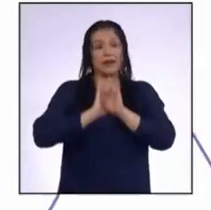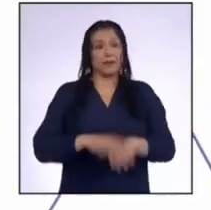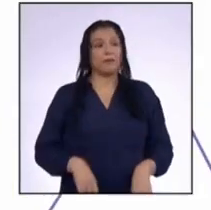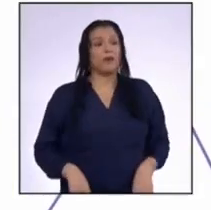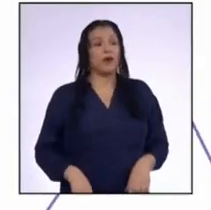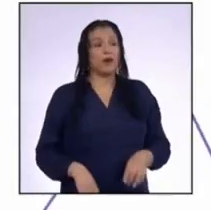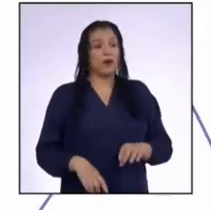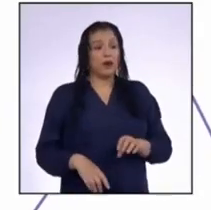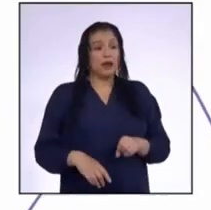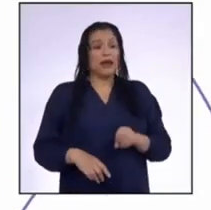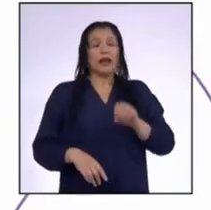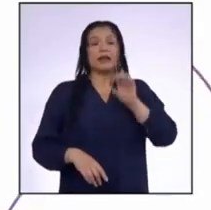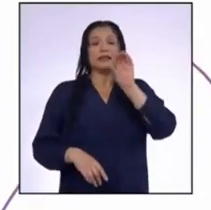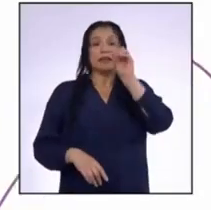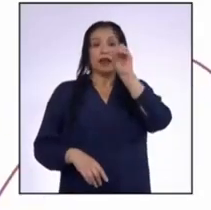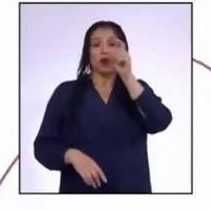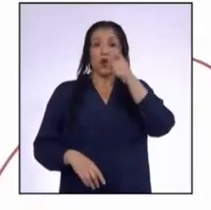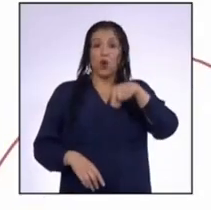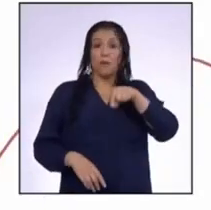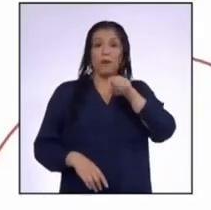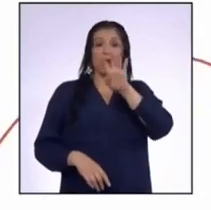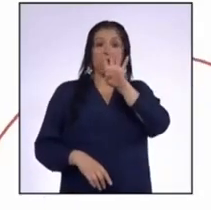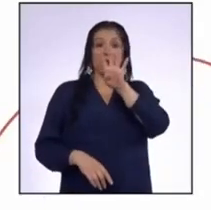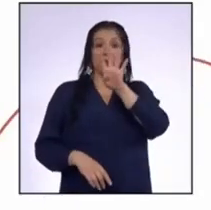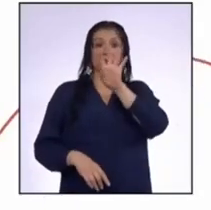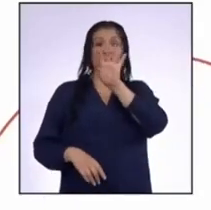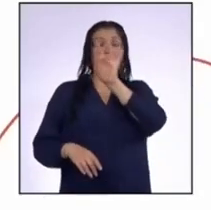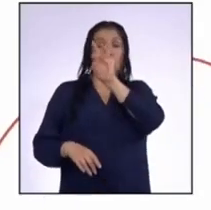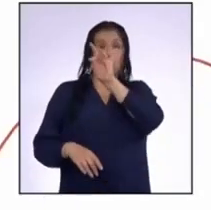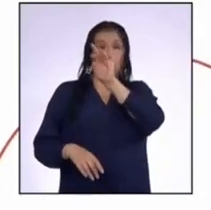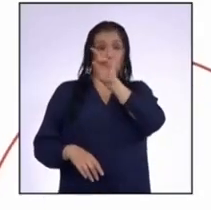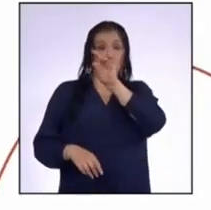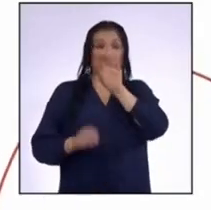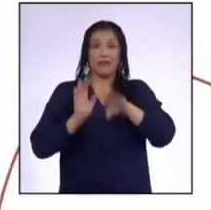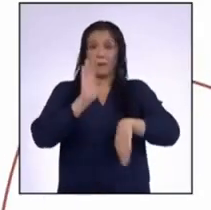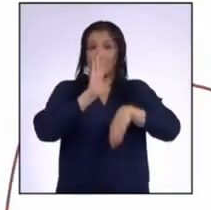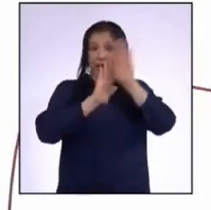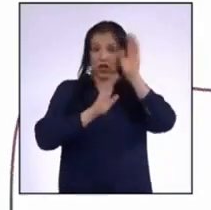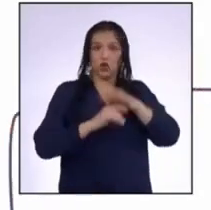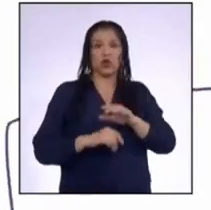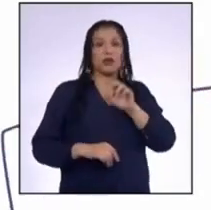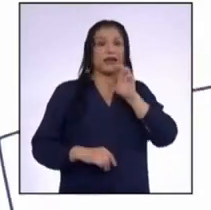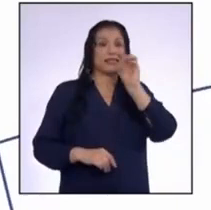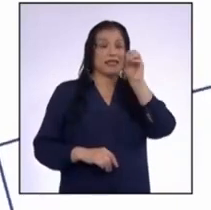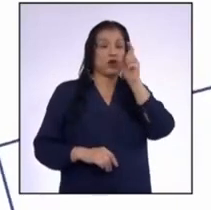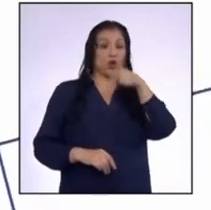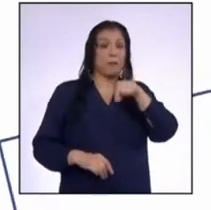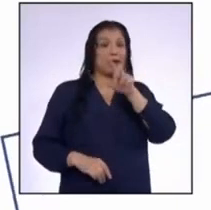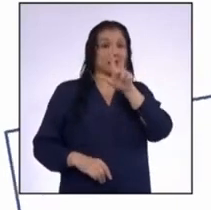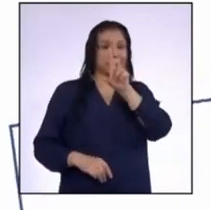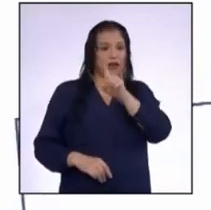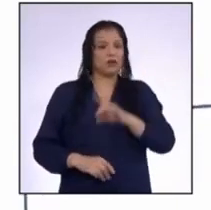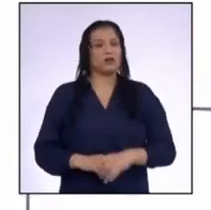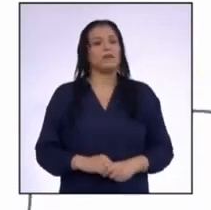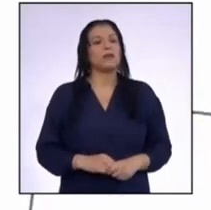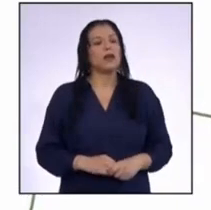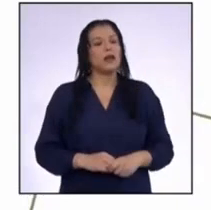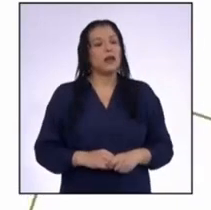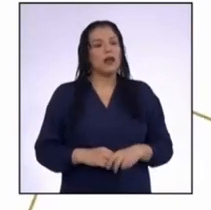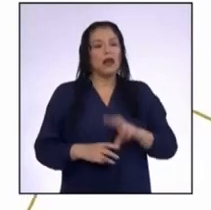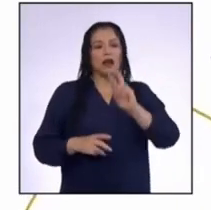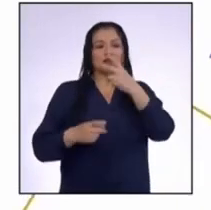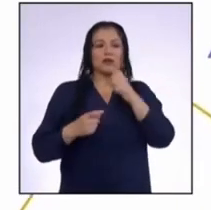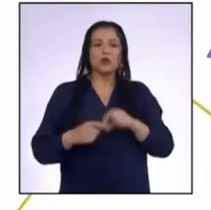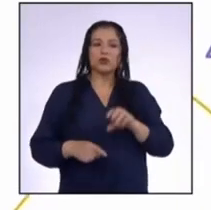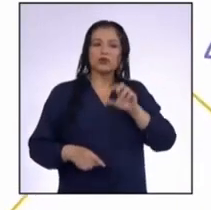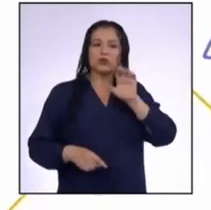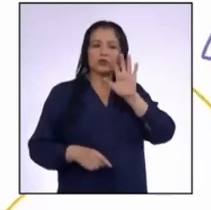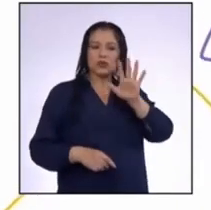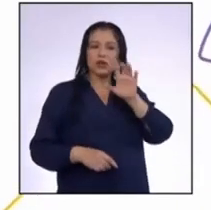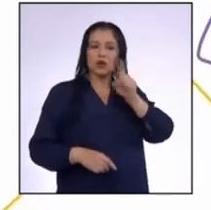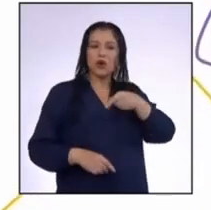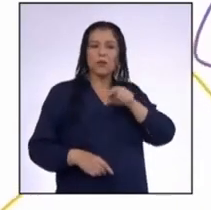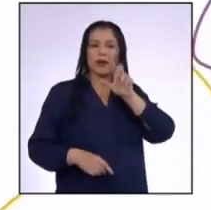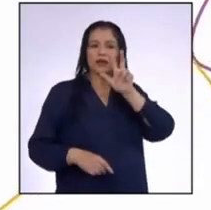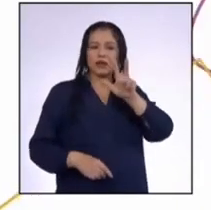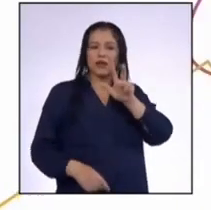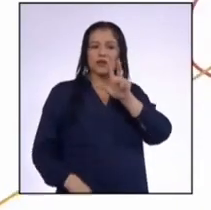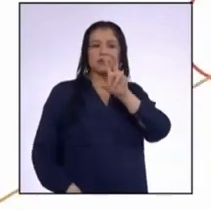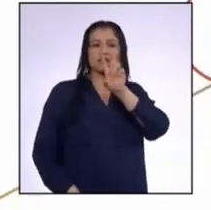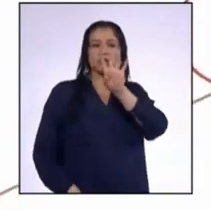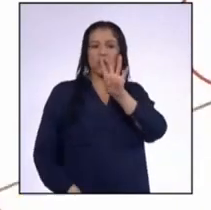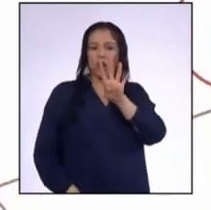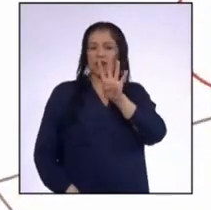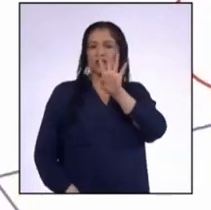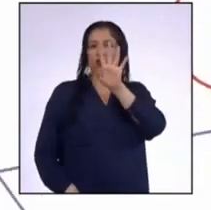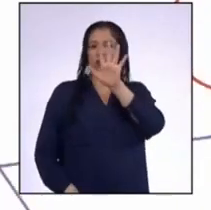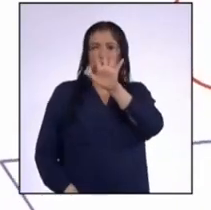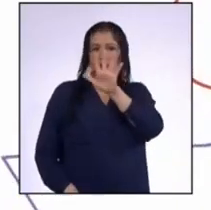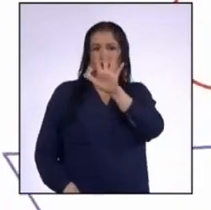48 centésimos es mayor que 31 centésimos. En el segundo ejemplo, las cifras que se ubican en las unidades, décimos